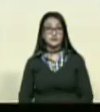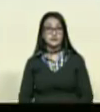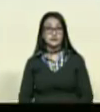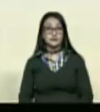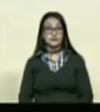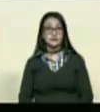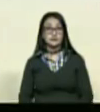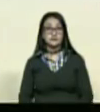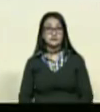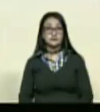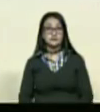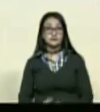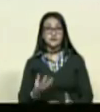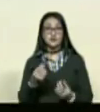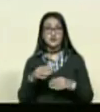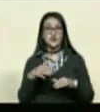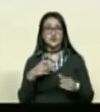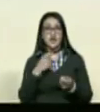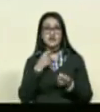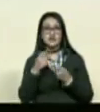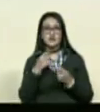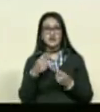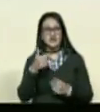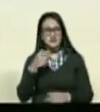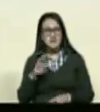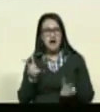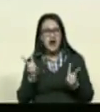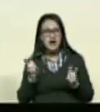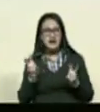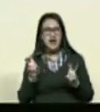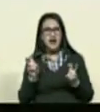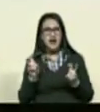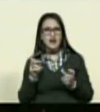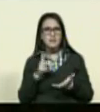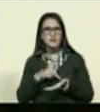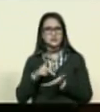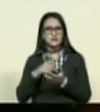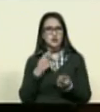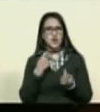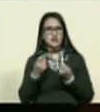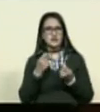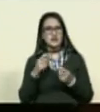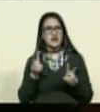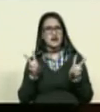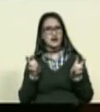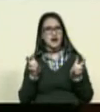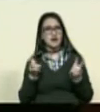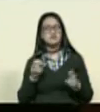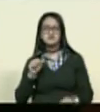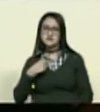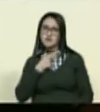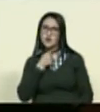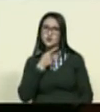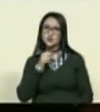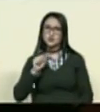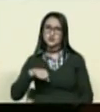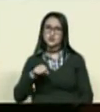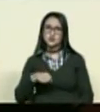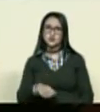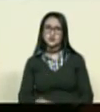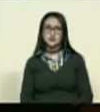Yo he dado 1000 entrevistas, pero esto es una de las entrevistas más extrañas que yo he participado. Y me gustó. Me